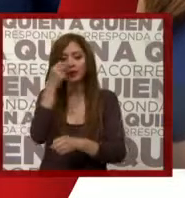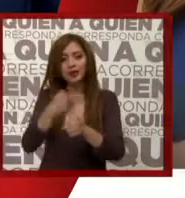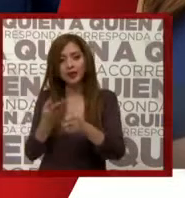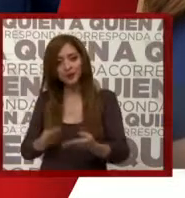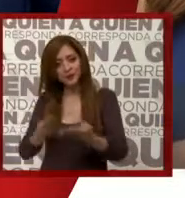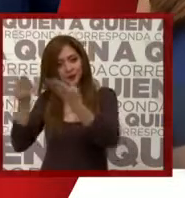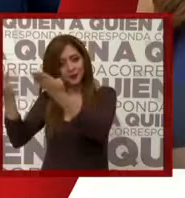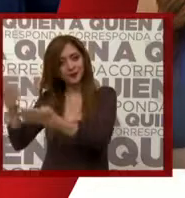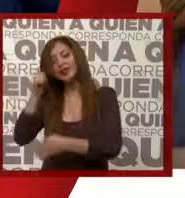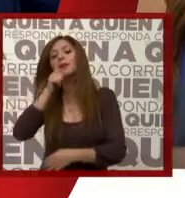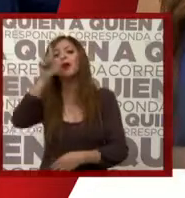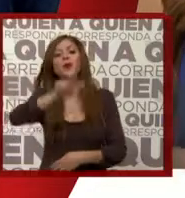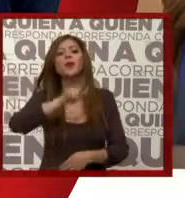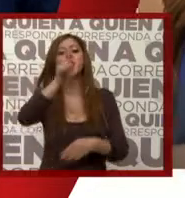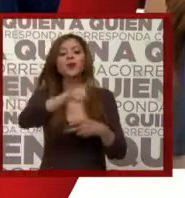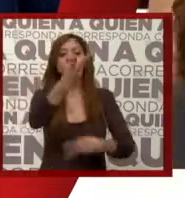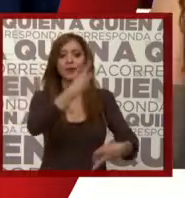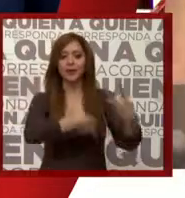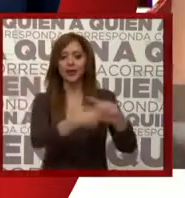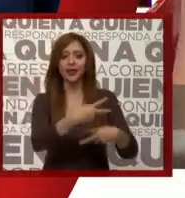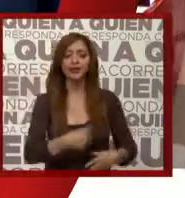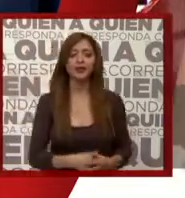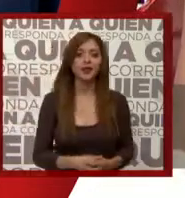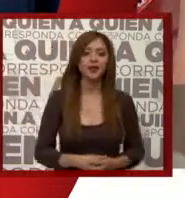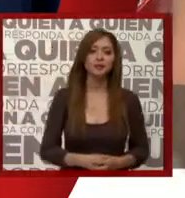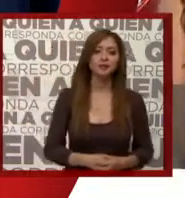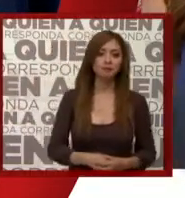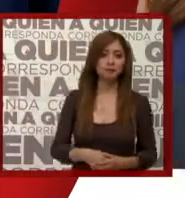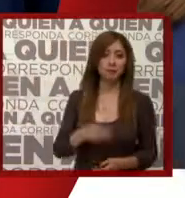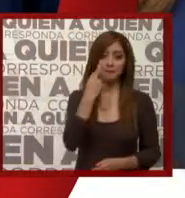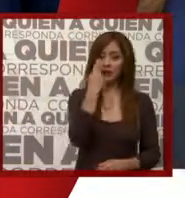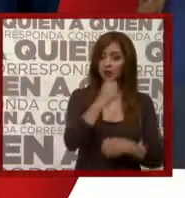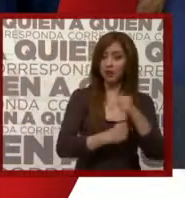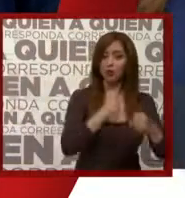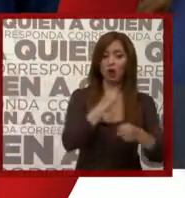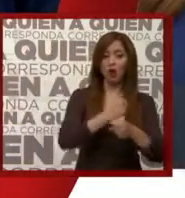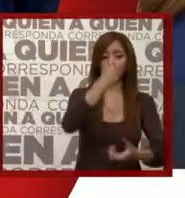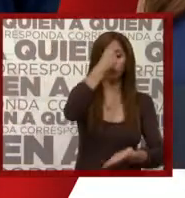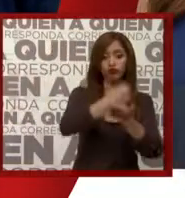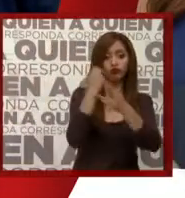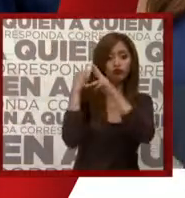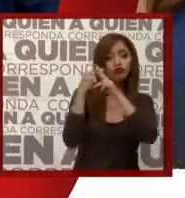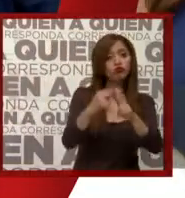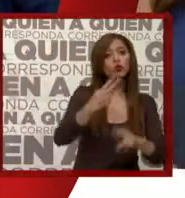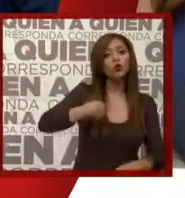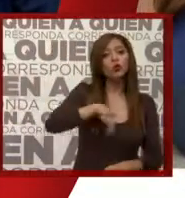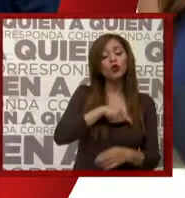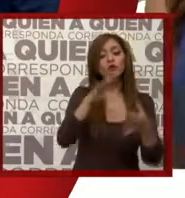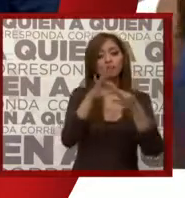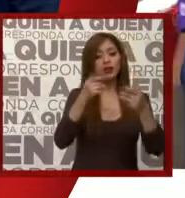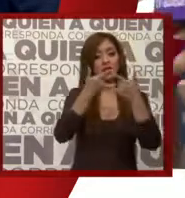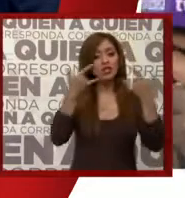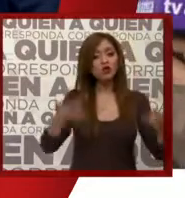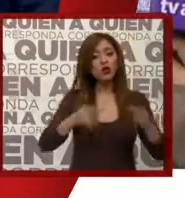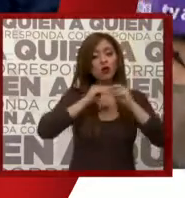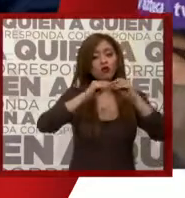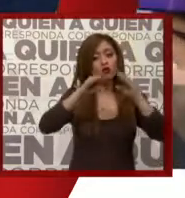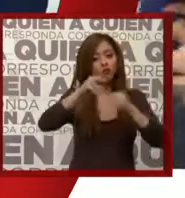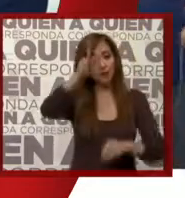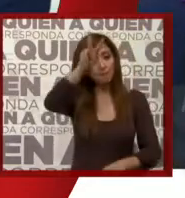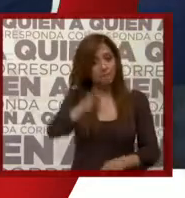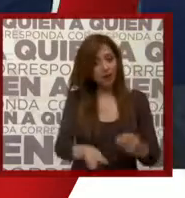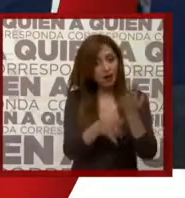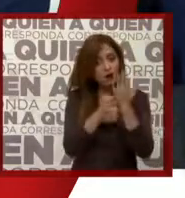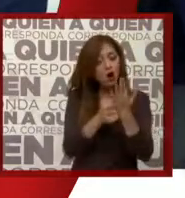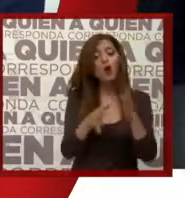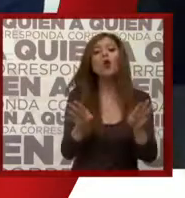es. Todos los lunes están con nosotros. ¿Qué más tiene, Lina? Muy bien, 25 años de quien corresponda, 25 años contando historias reales, señor Garralda. Sí, claro. Y la